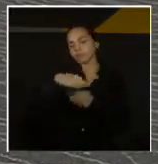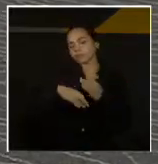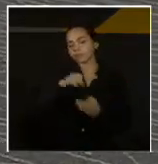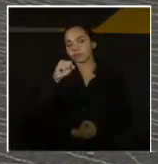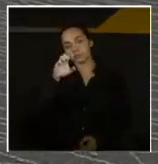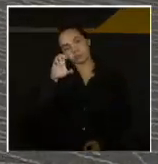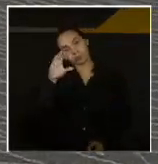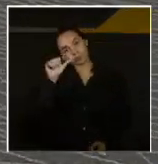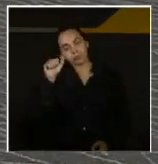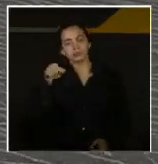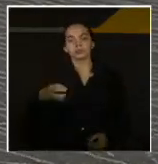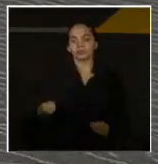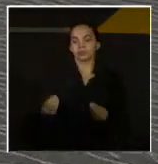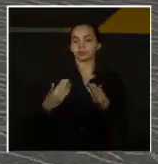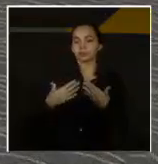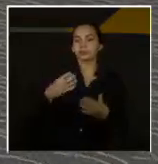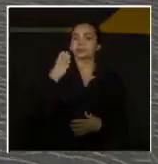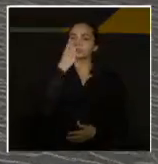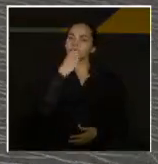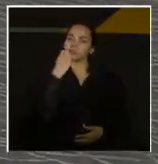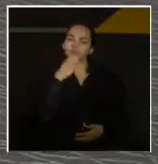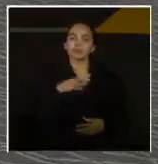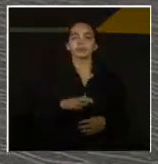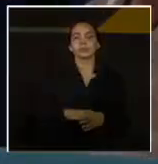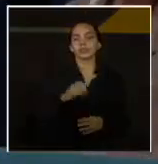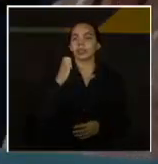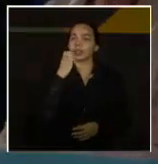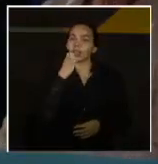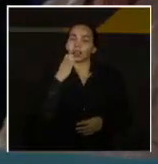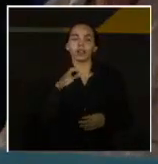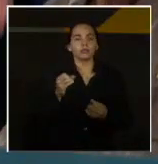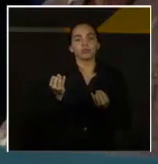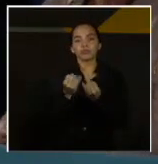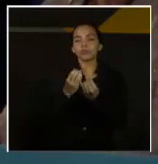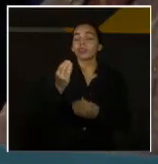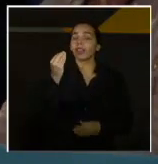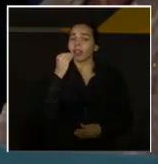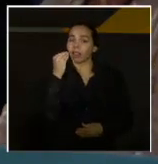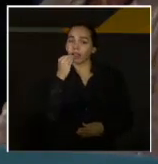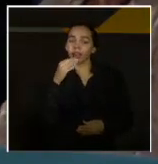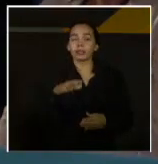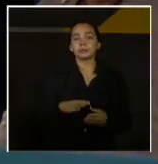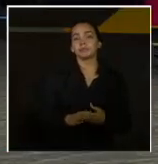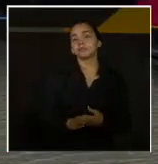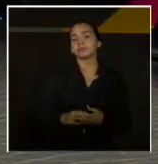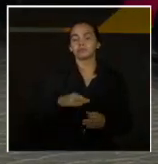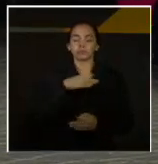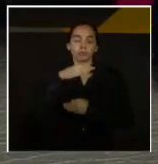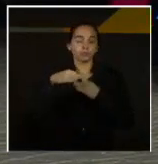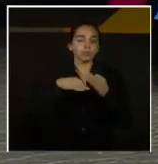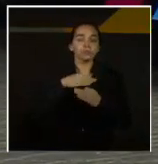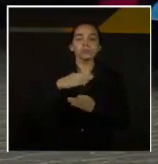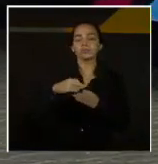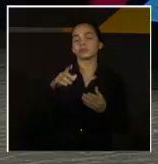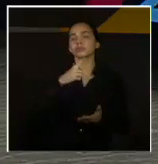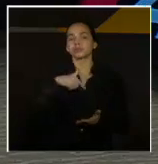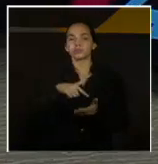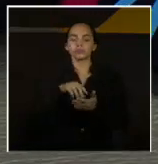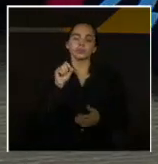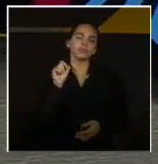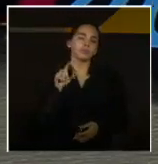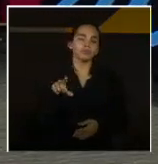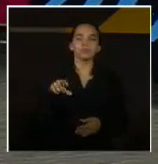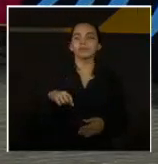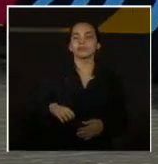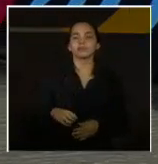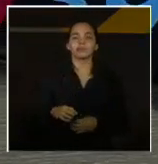que se entregan, por ejemplo, para las becas alimentarias en las comunidades rurales. Lo mismo ocurre en